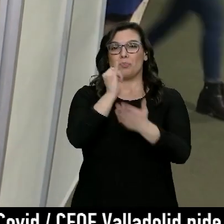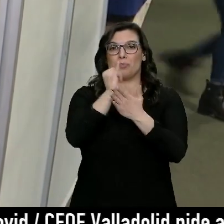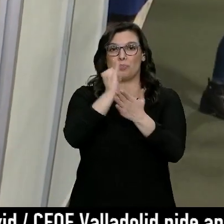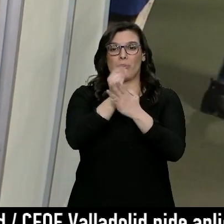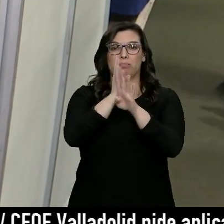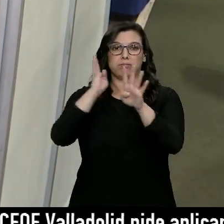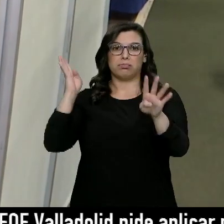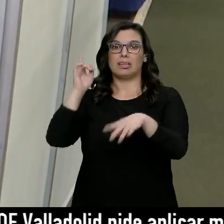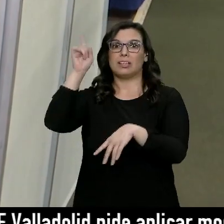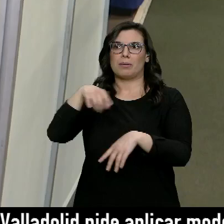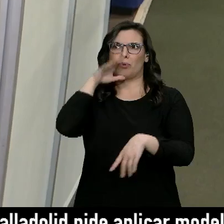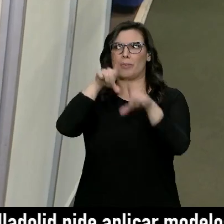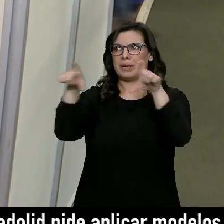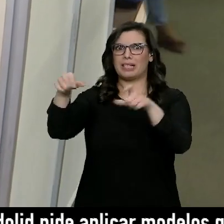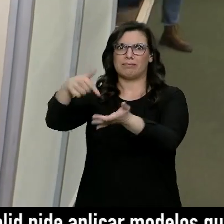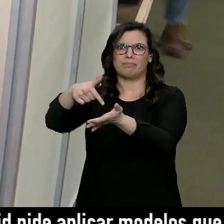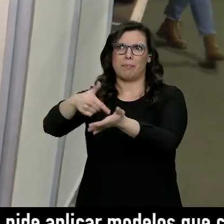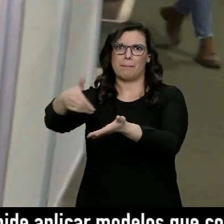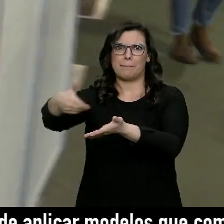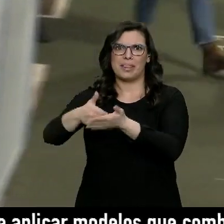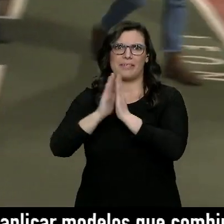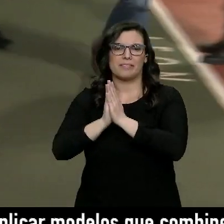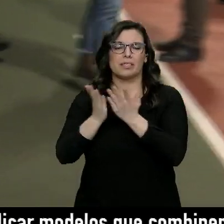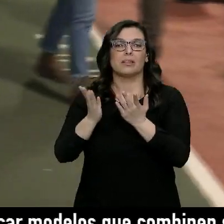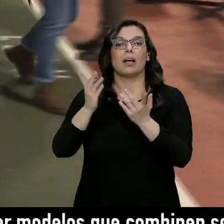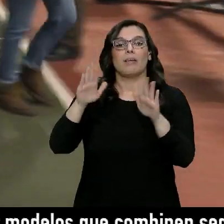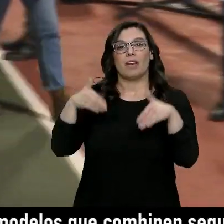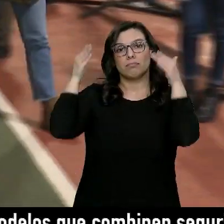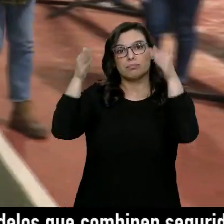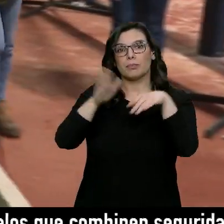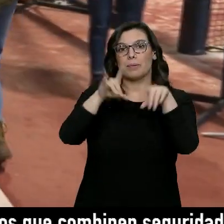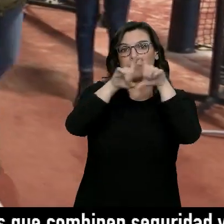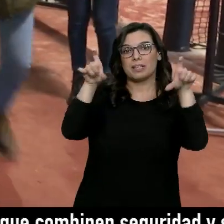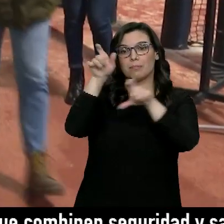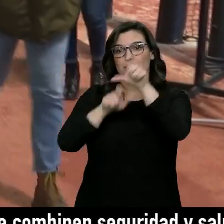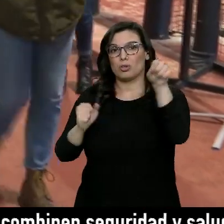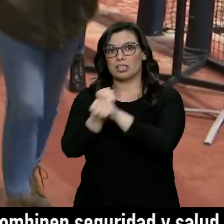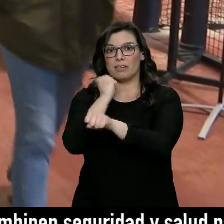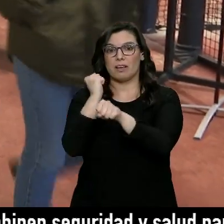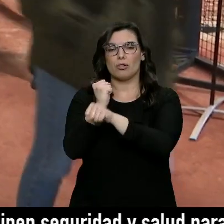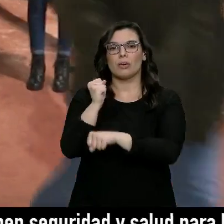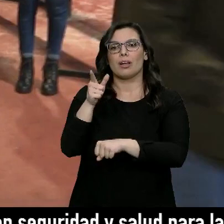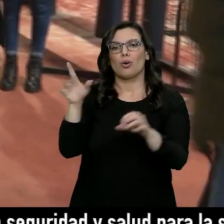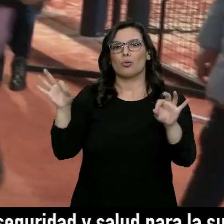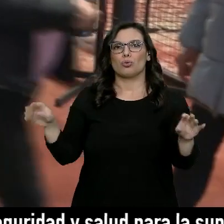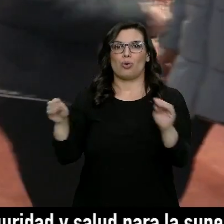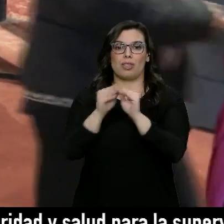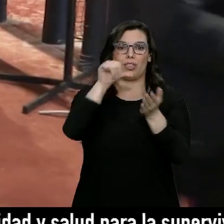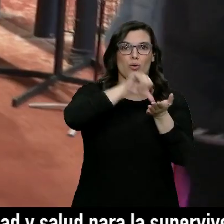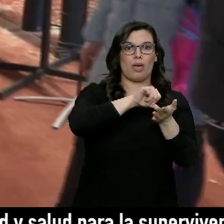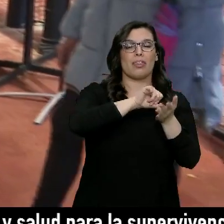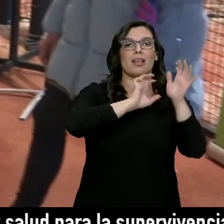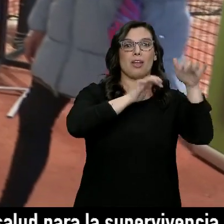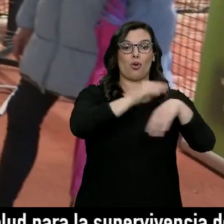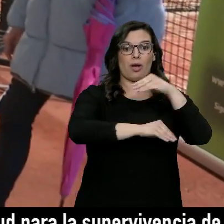alta demanda de las empresas. Este cribado dedicado a empresas y trabajadores coincide en el tiempo con el que celebra la ciudad de León hasta el